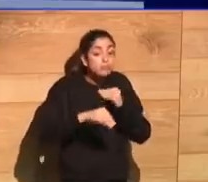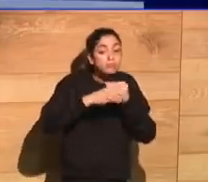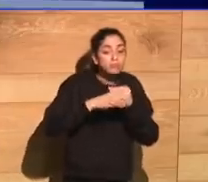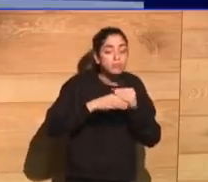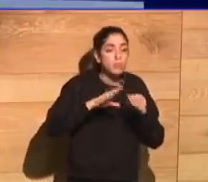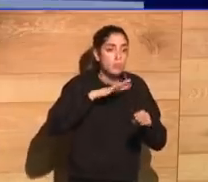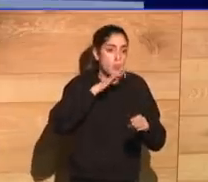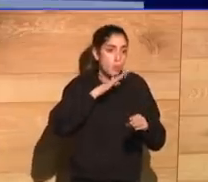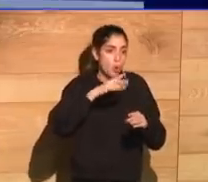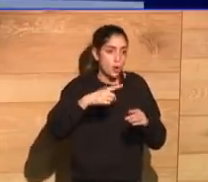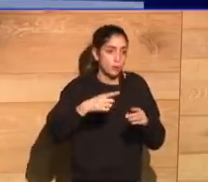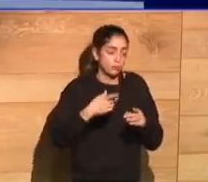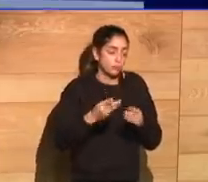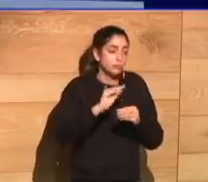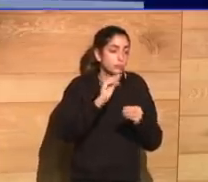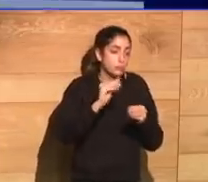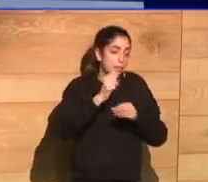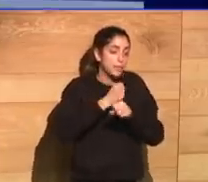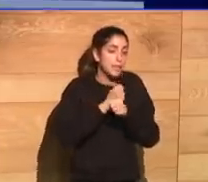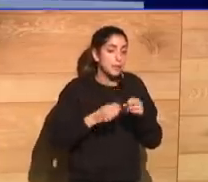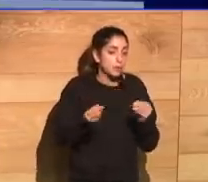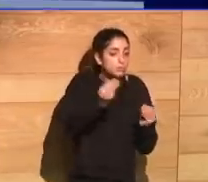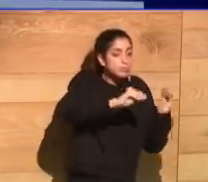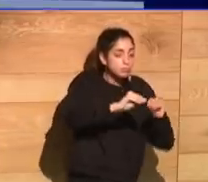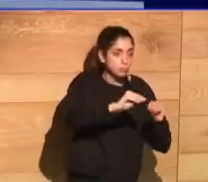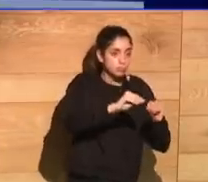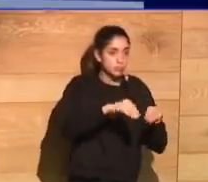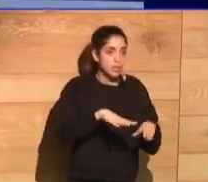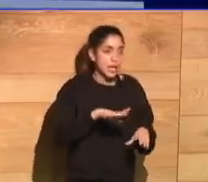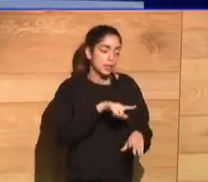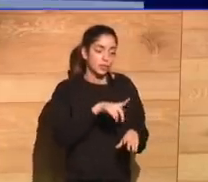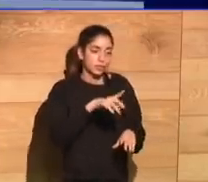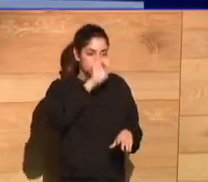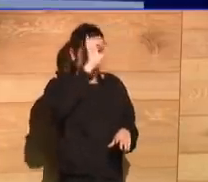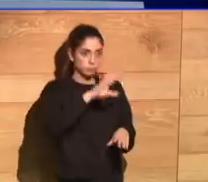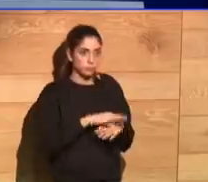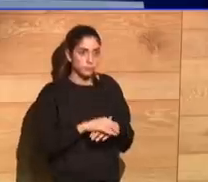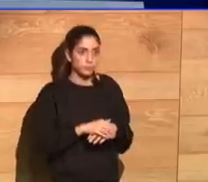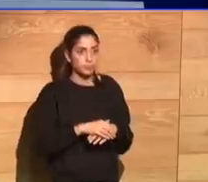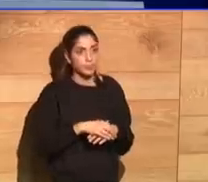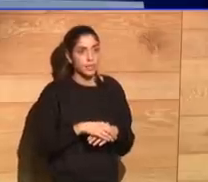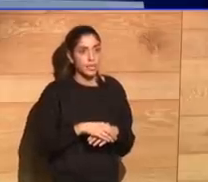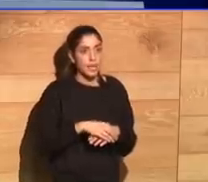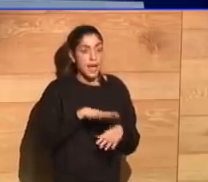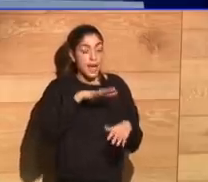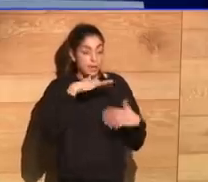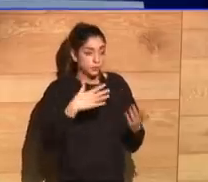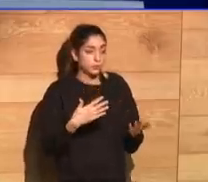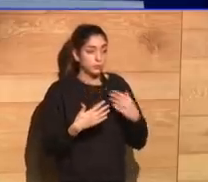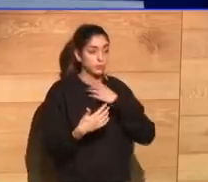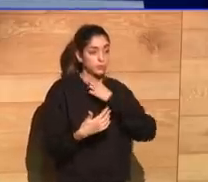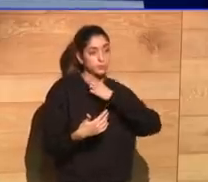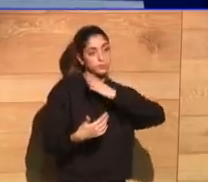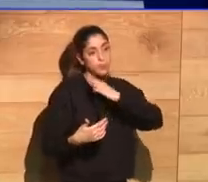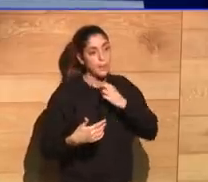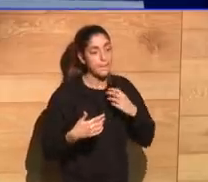Debió de cobrar 3 millones y pico por 10, 12 días de trabajo, que es una barbaridad. Como 40 de hoy. que es una barbaridad. Y de hecho ya en Apocalypse Now había hecho